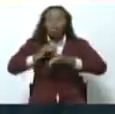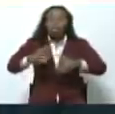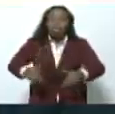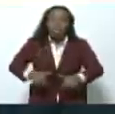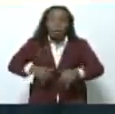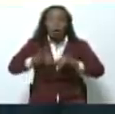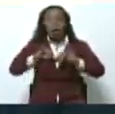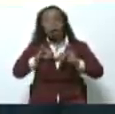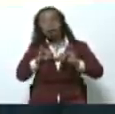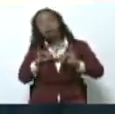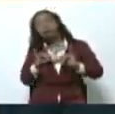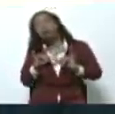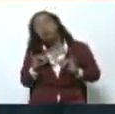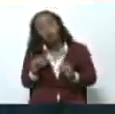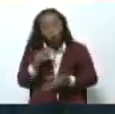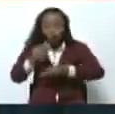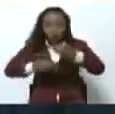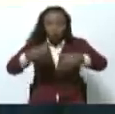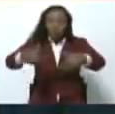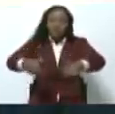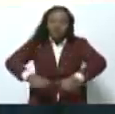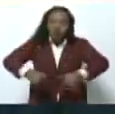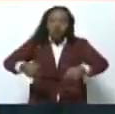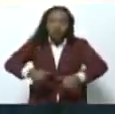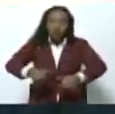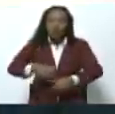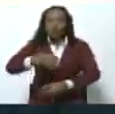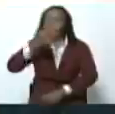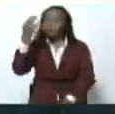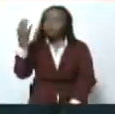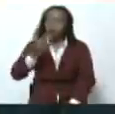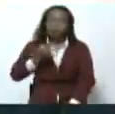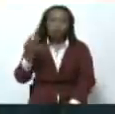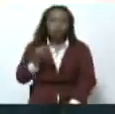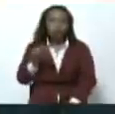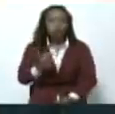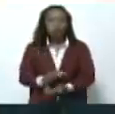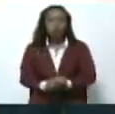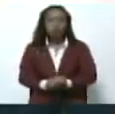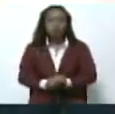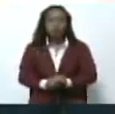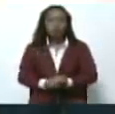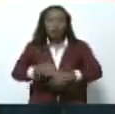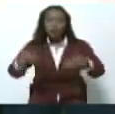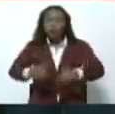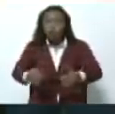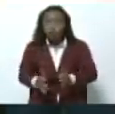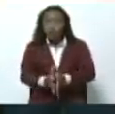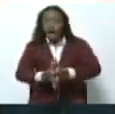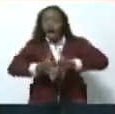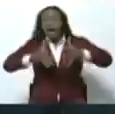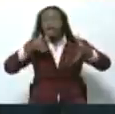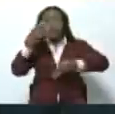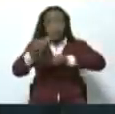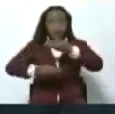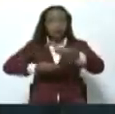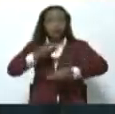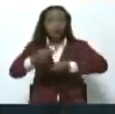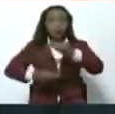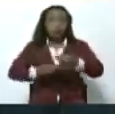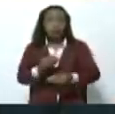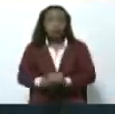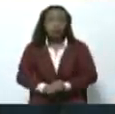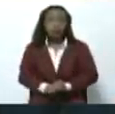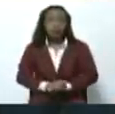esfuerzo que se hizo, molidos de verdad, del esfuerzo tremendo que se hizo. Hoy